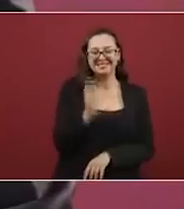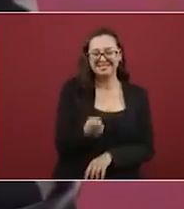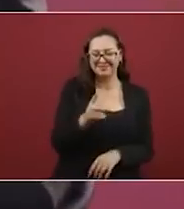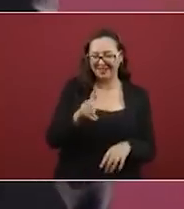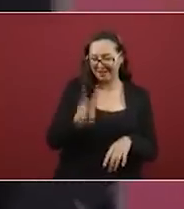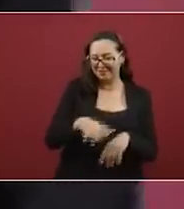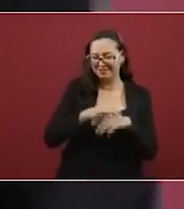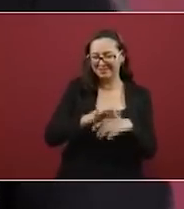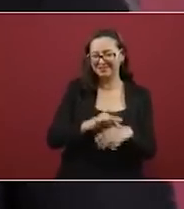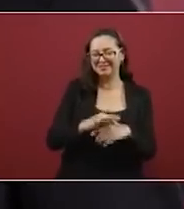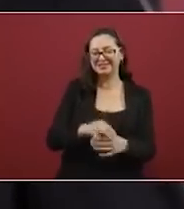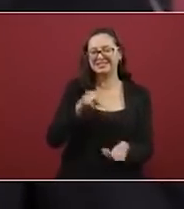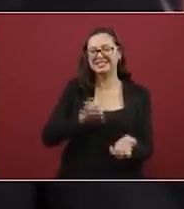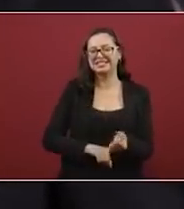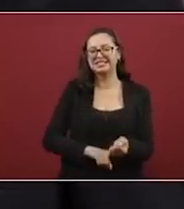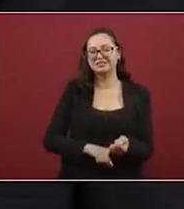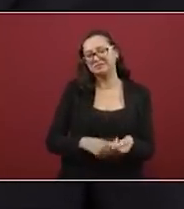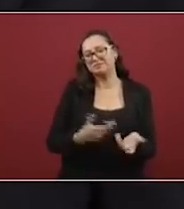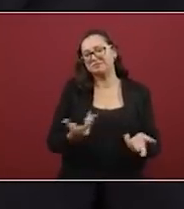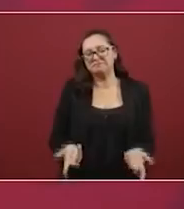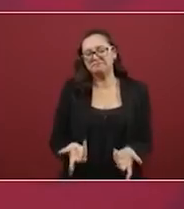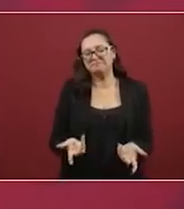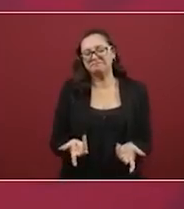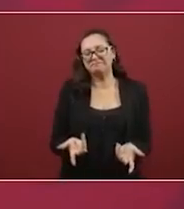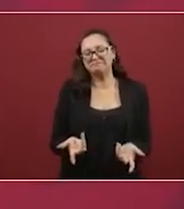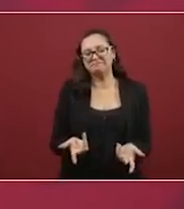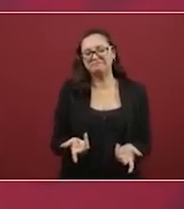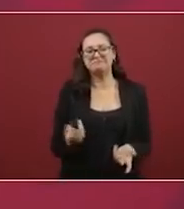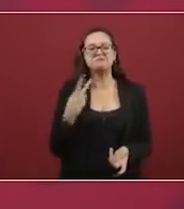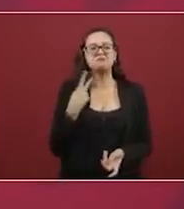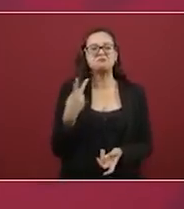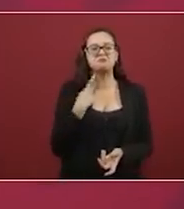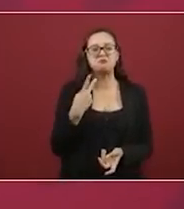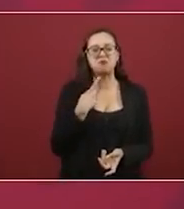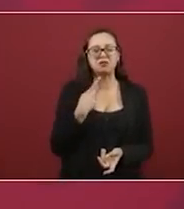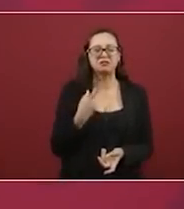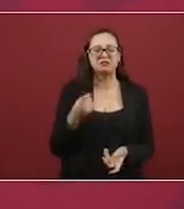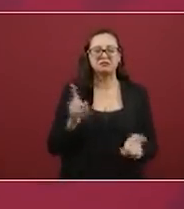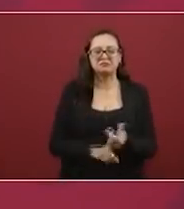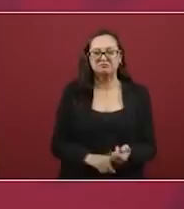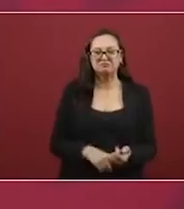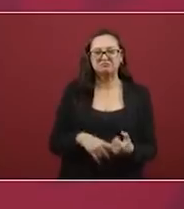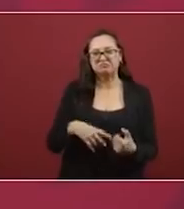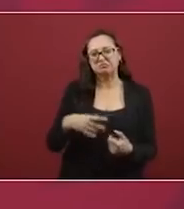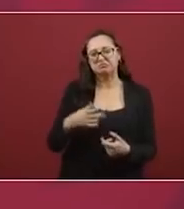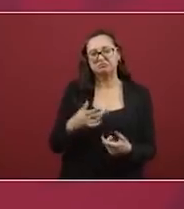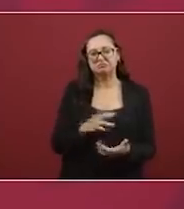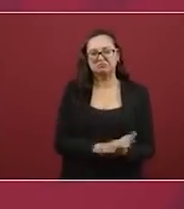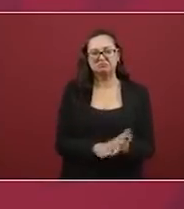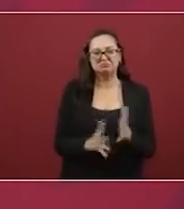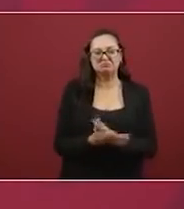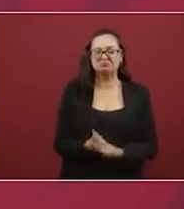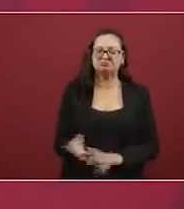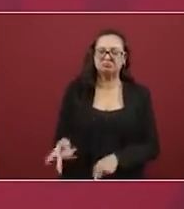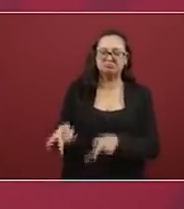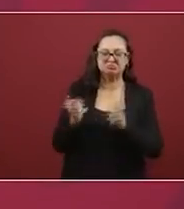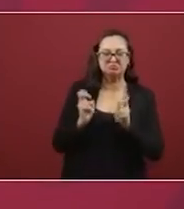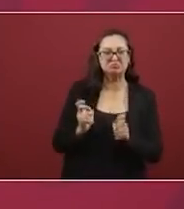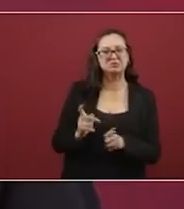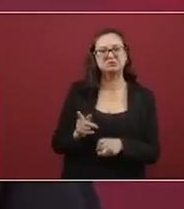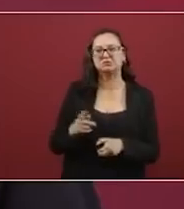estructurales no no son más que políticas de pillaje y de